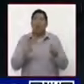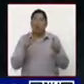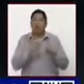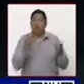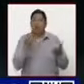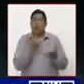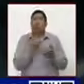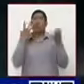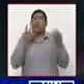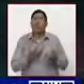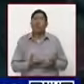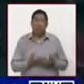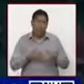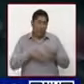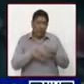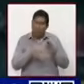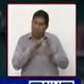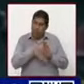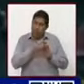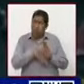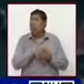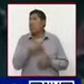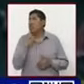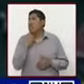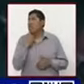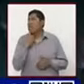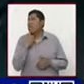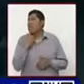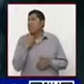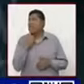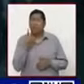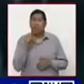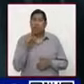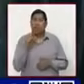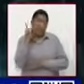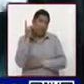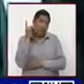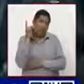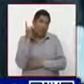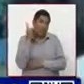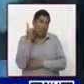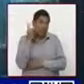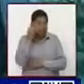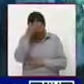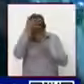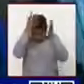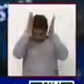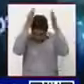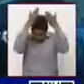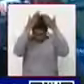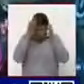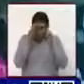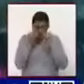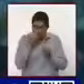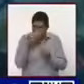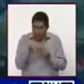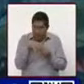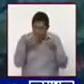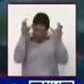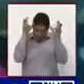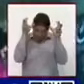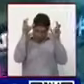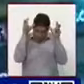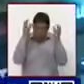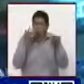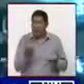diferentes precios. ¿Desde cuánto encontramos? El más económico. El más económico está ahí de 20 bolivianos, de las brujitas y diablitos también